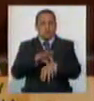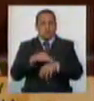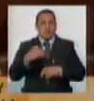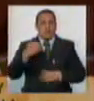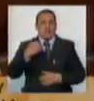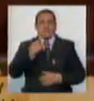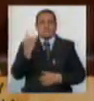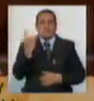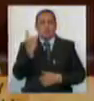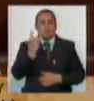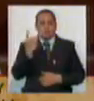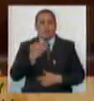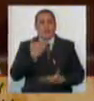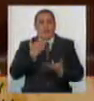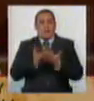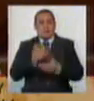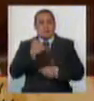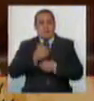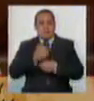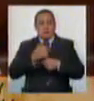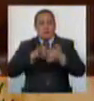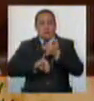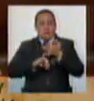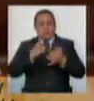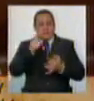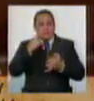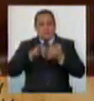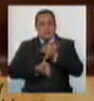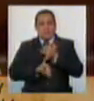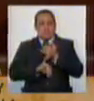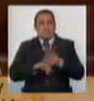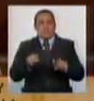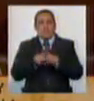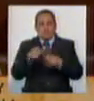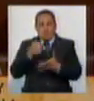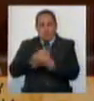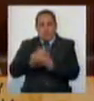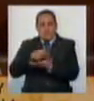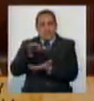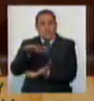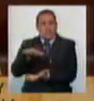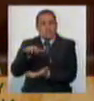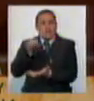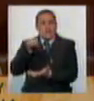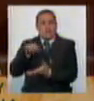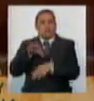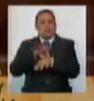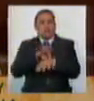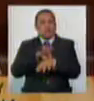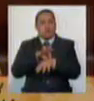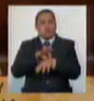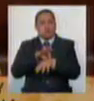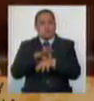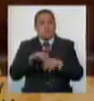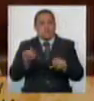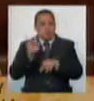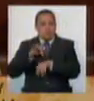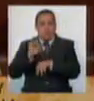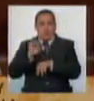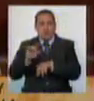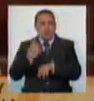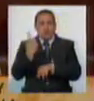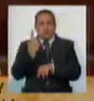gracias a la operatividad del SIS y del Fondo Intangible Solidario para la Salud. Por estas